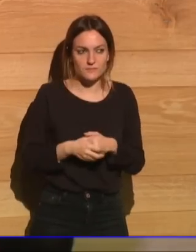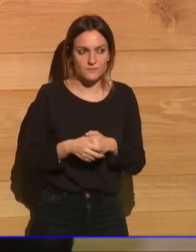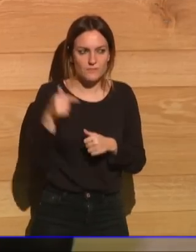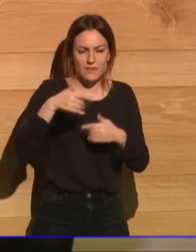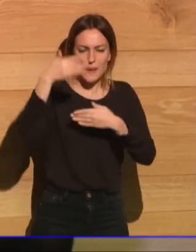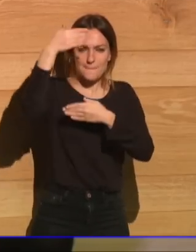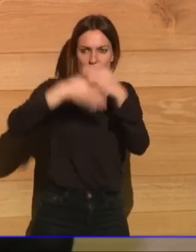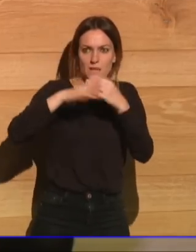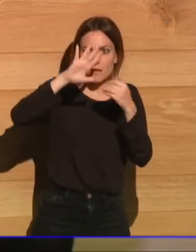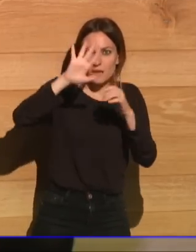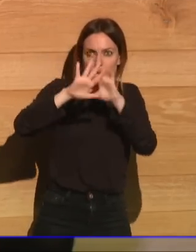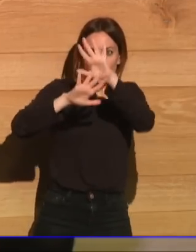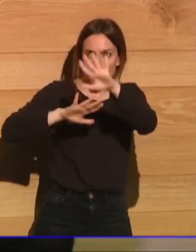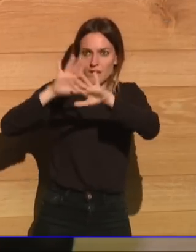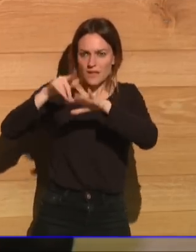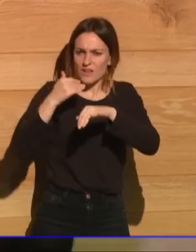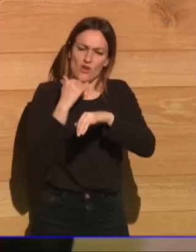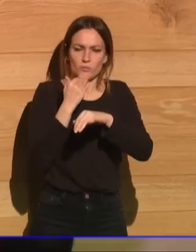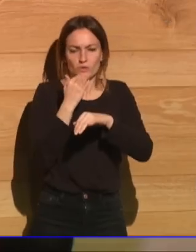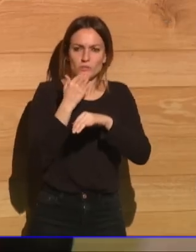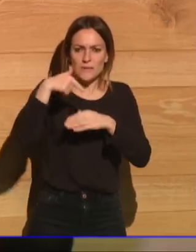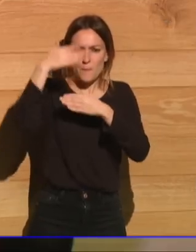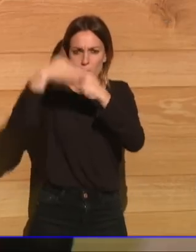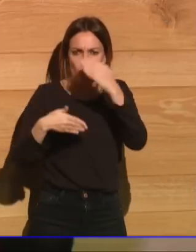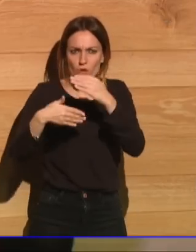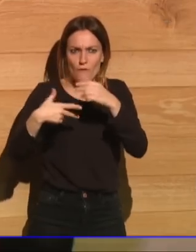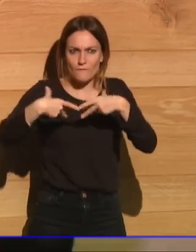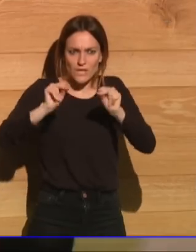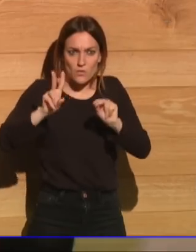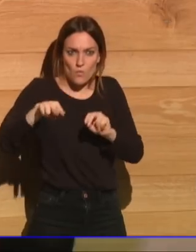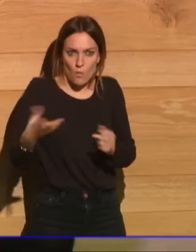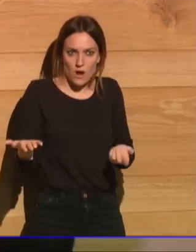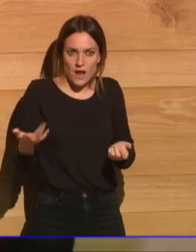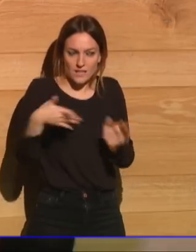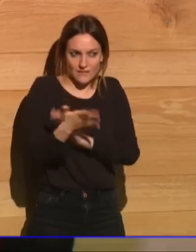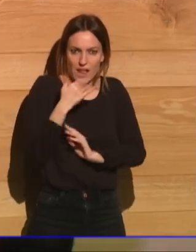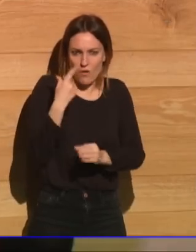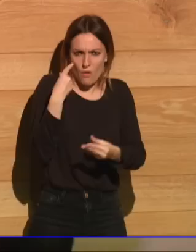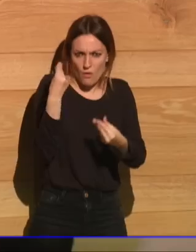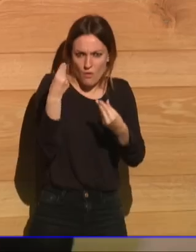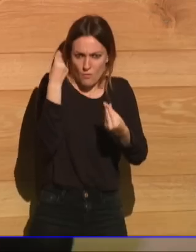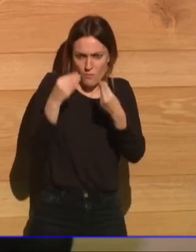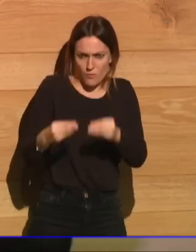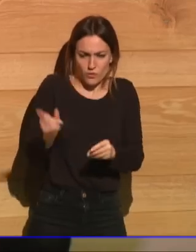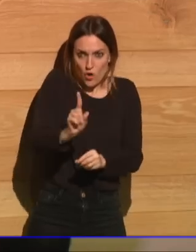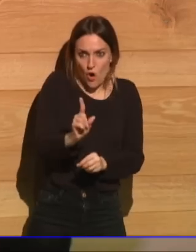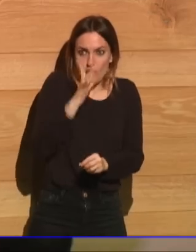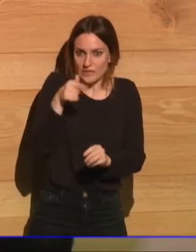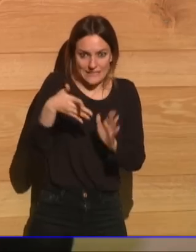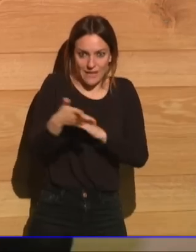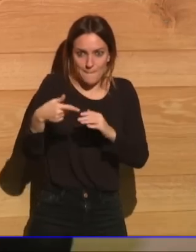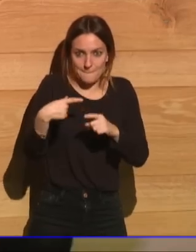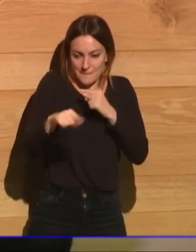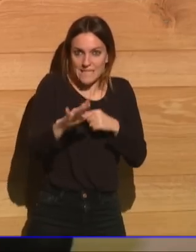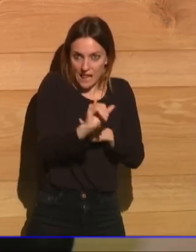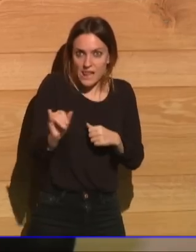mano por el muro y ese muro no se acaba nunca, no hay salvación. Eso no es esteticismo vacuo, es un mensaje clarísimo. Y eso es